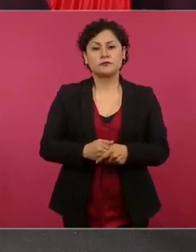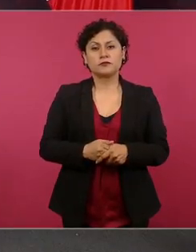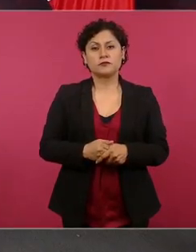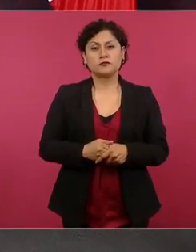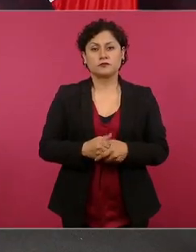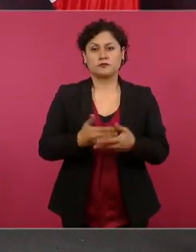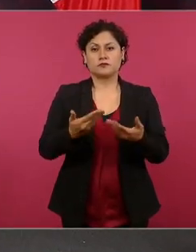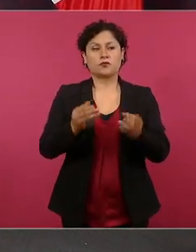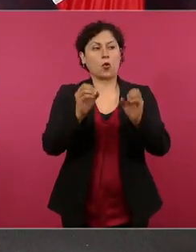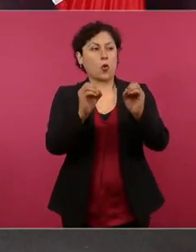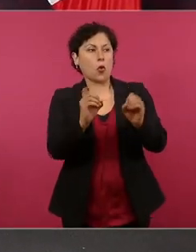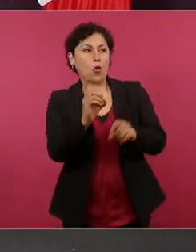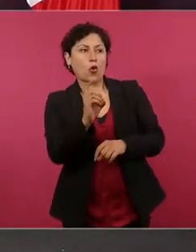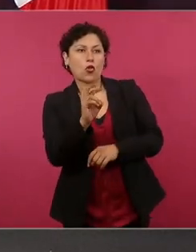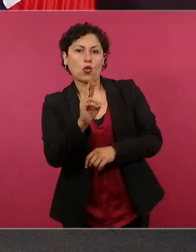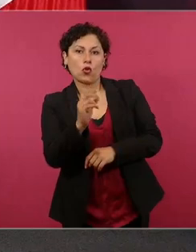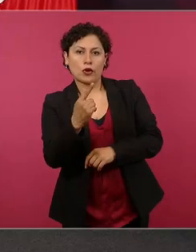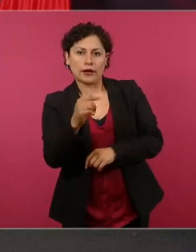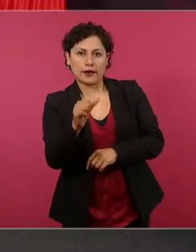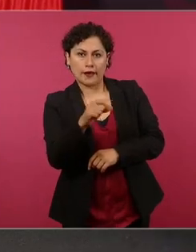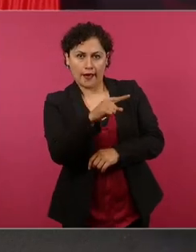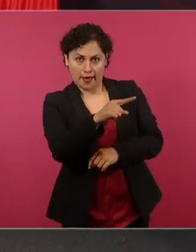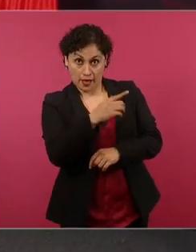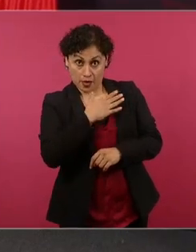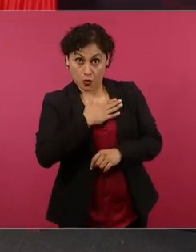¿López Dóriga actúa con imparcialidad?